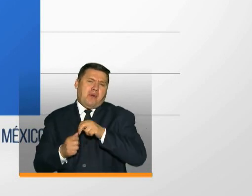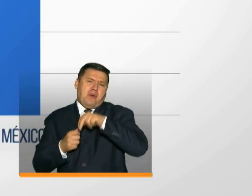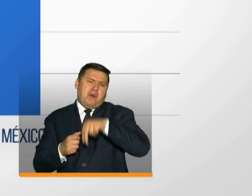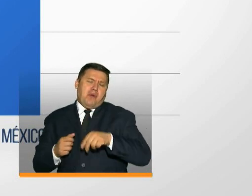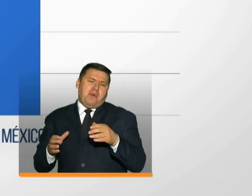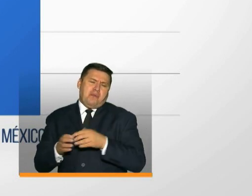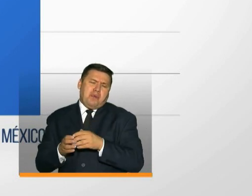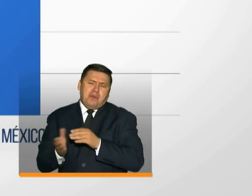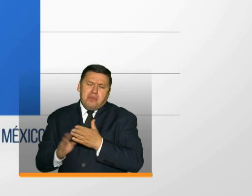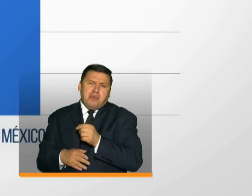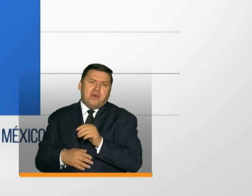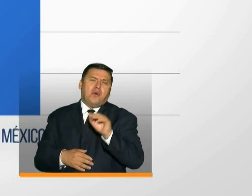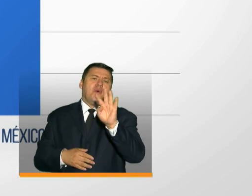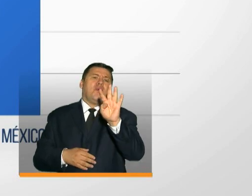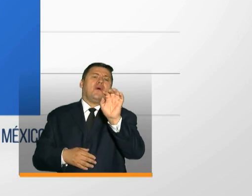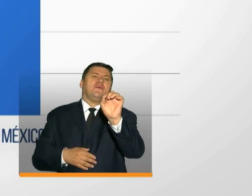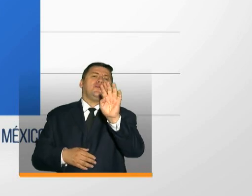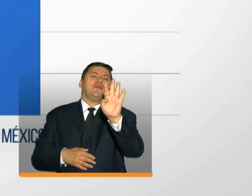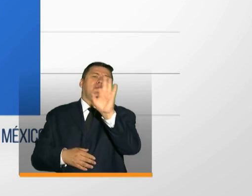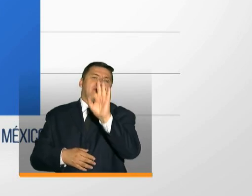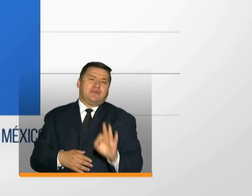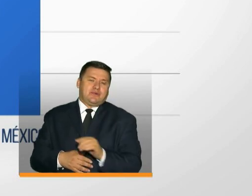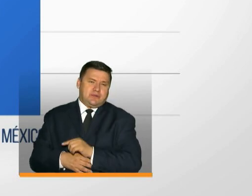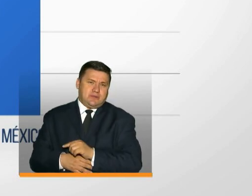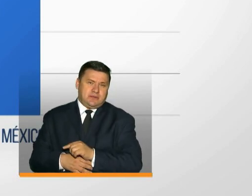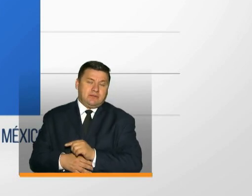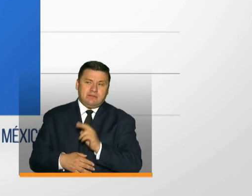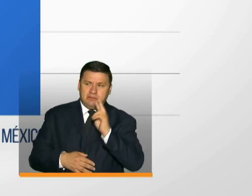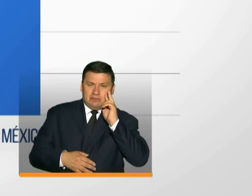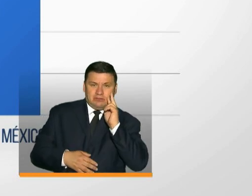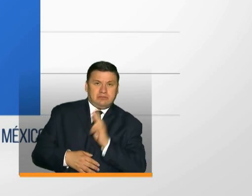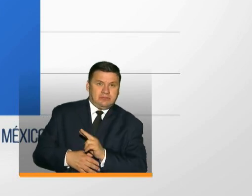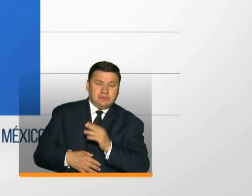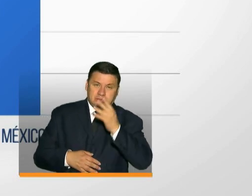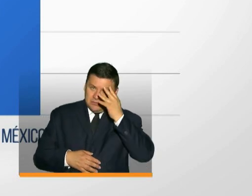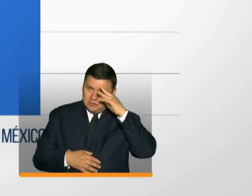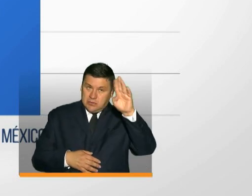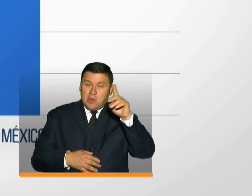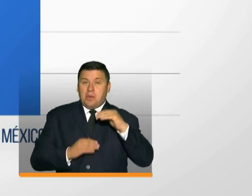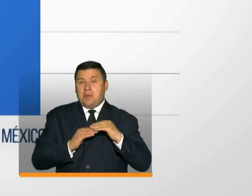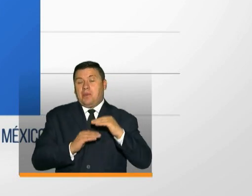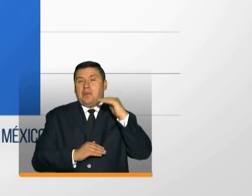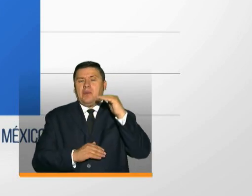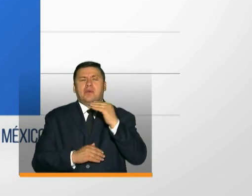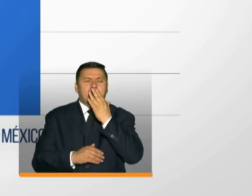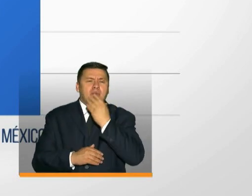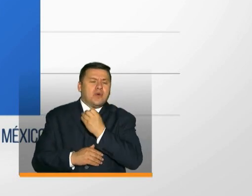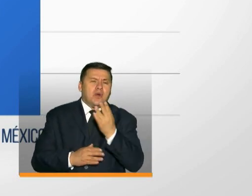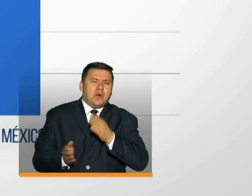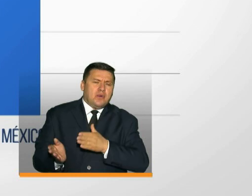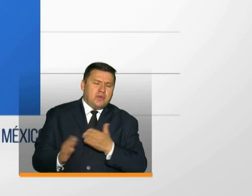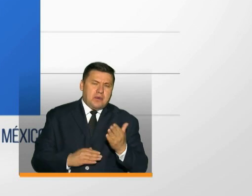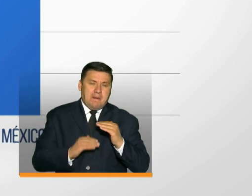nosotros, tiene una tasa de letalidad del 4.4%, y vemos un país como México con una tasa de